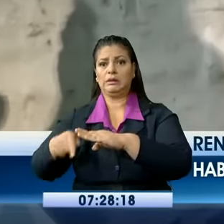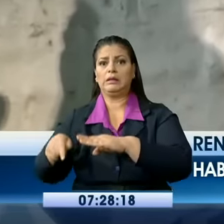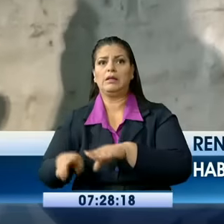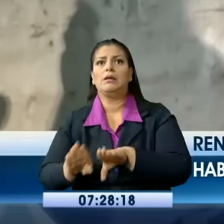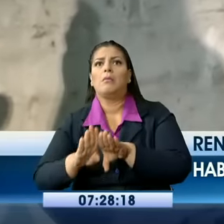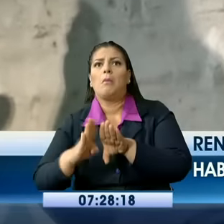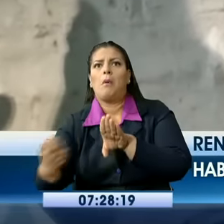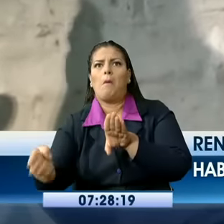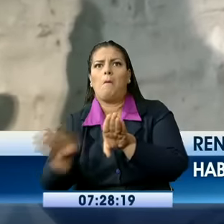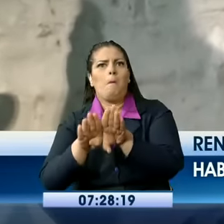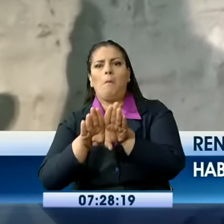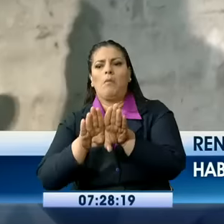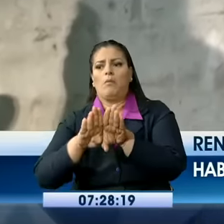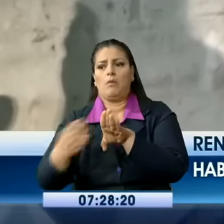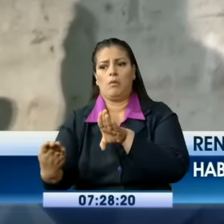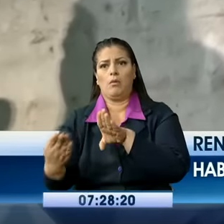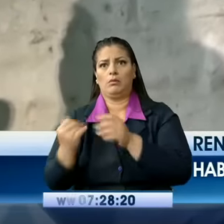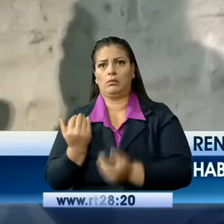poder salir rápido.